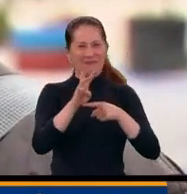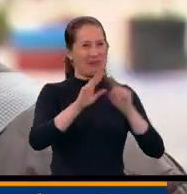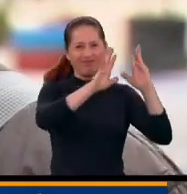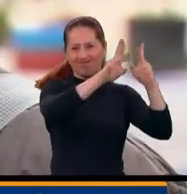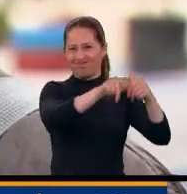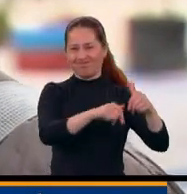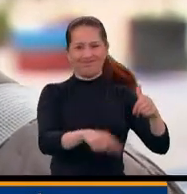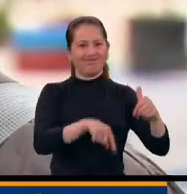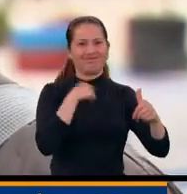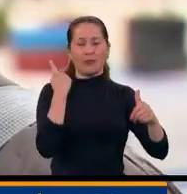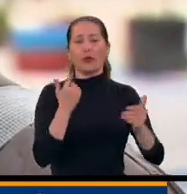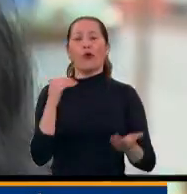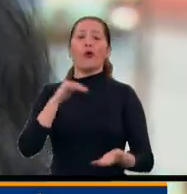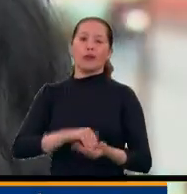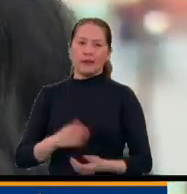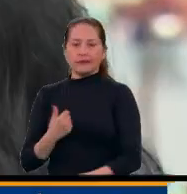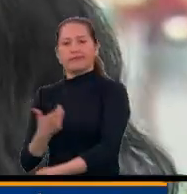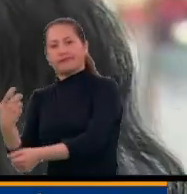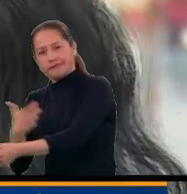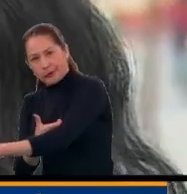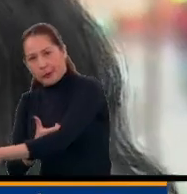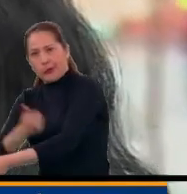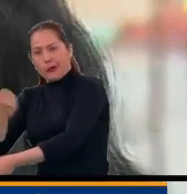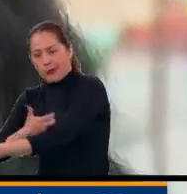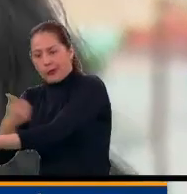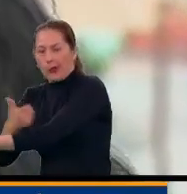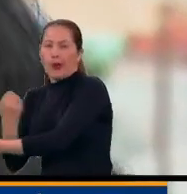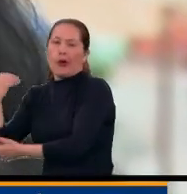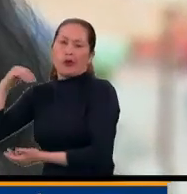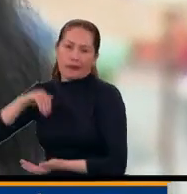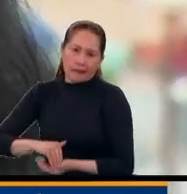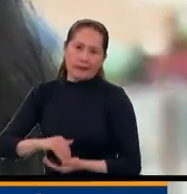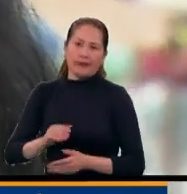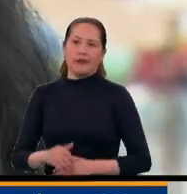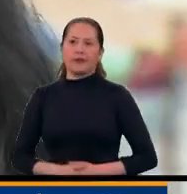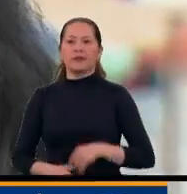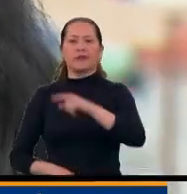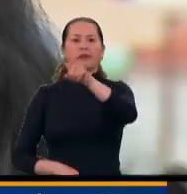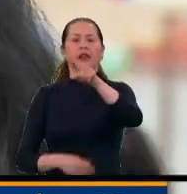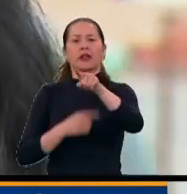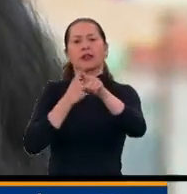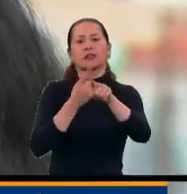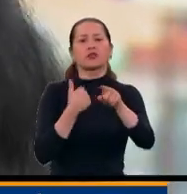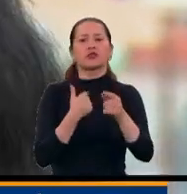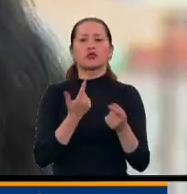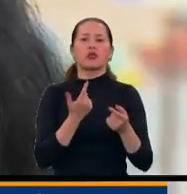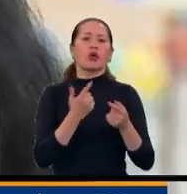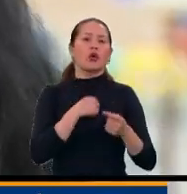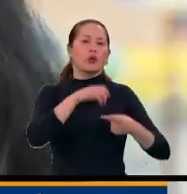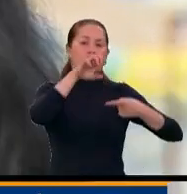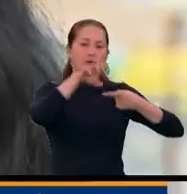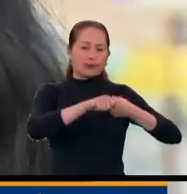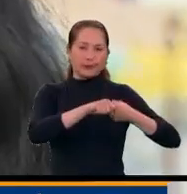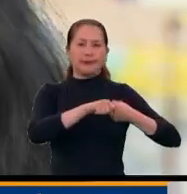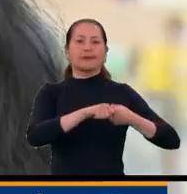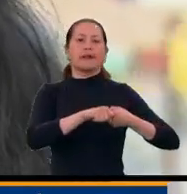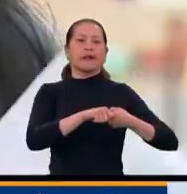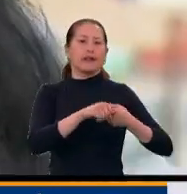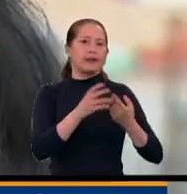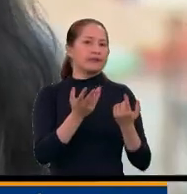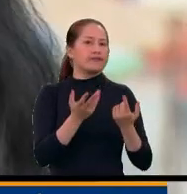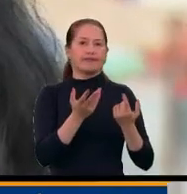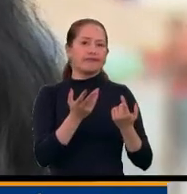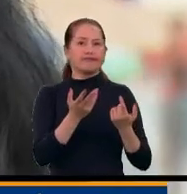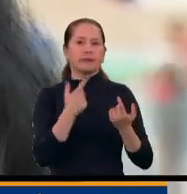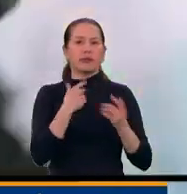a tomarnos los exámenes hoy. Vine pues por motivo de una consulta que tenía por medicina interna, pero por cuestiones de sistema en el momento no me la